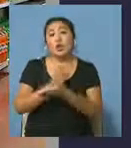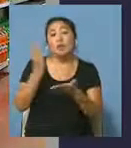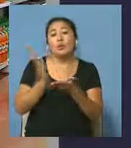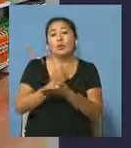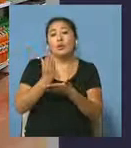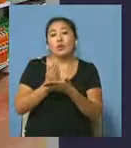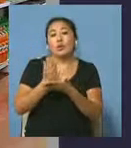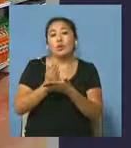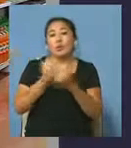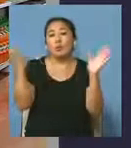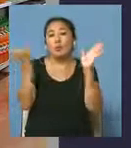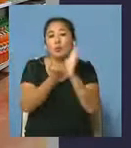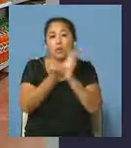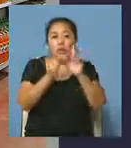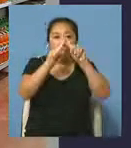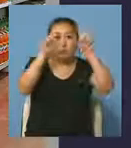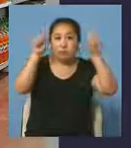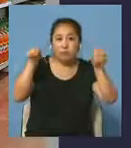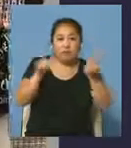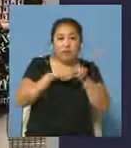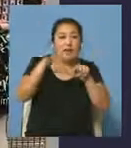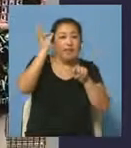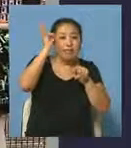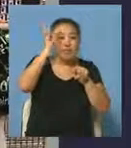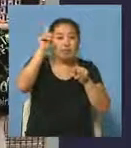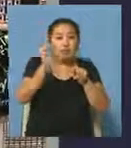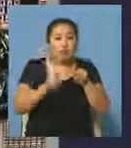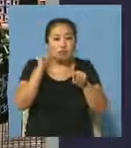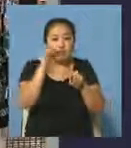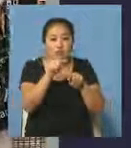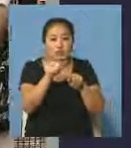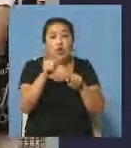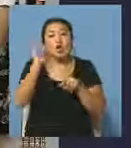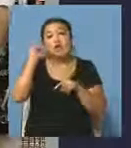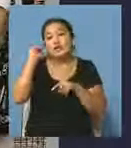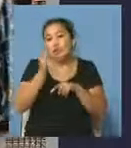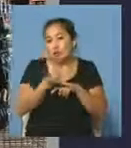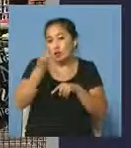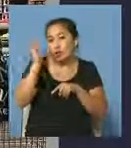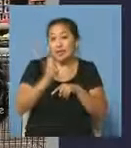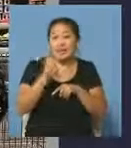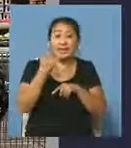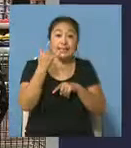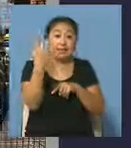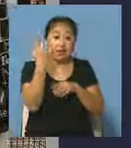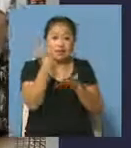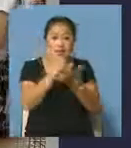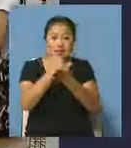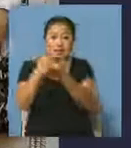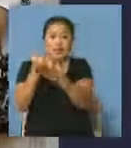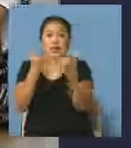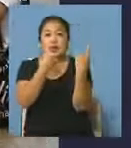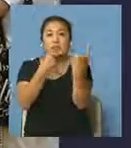una marca no pueden ocupar más del 30% de la góndola. Debe haber 5 marcas